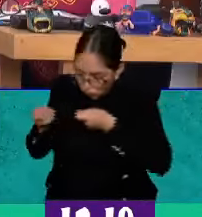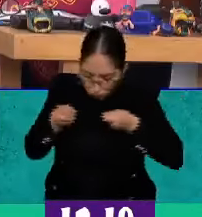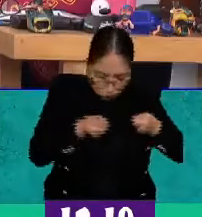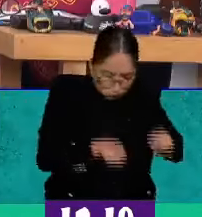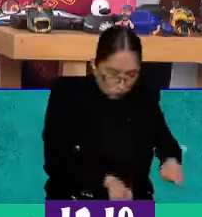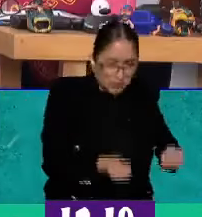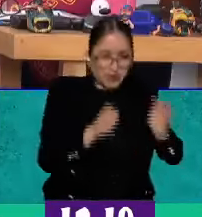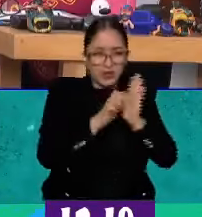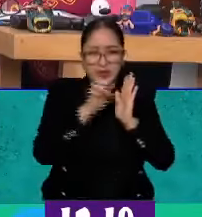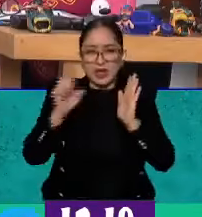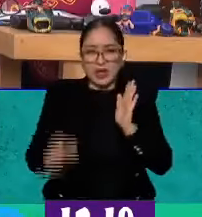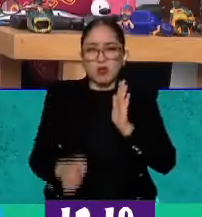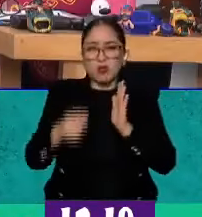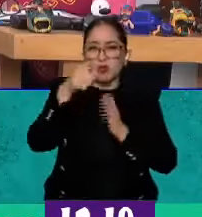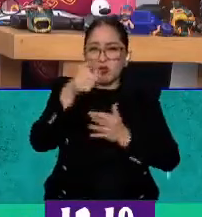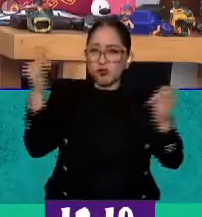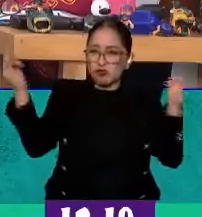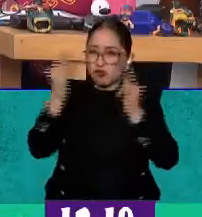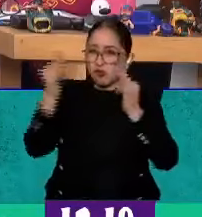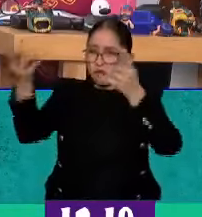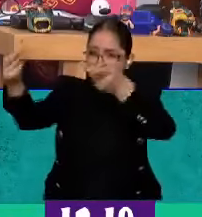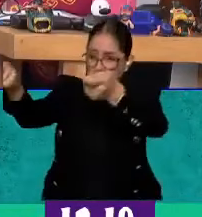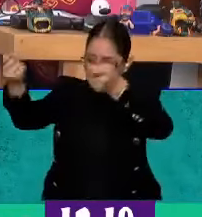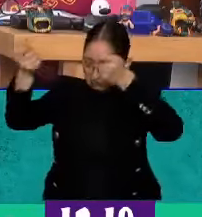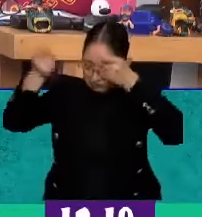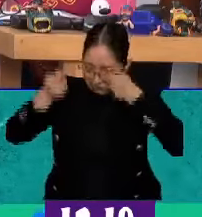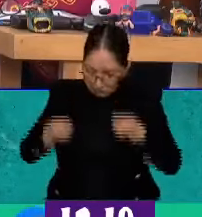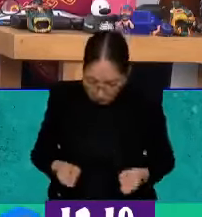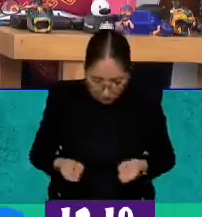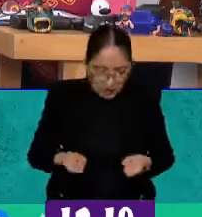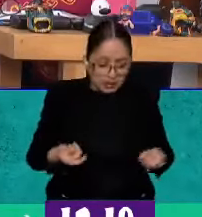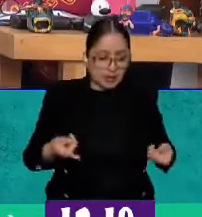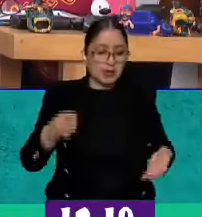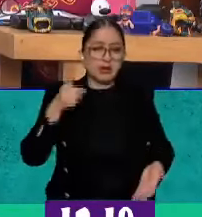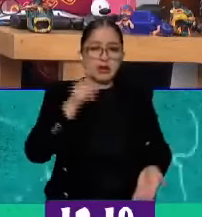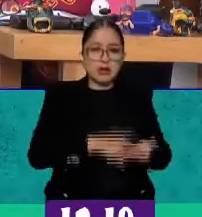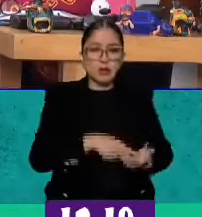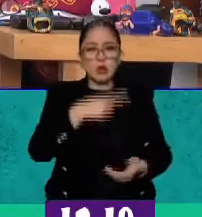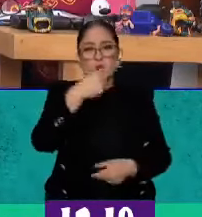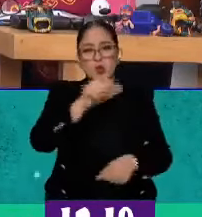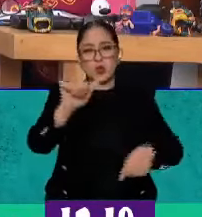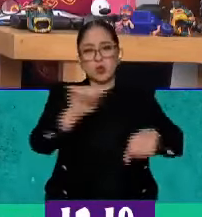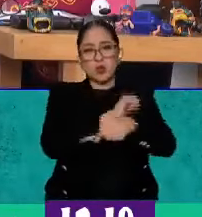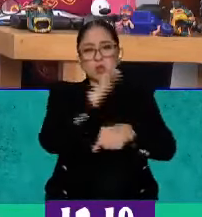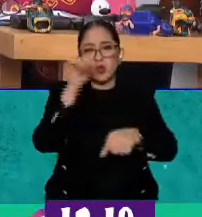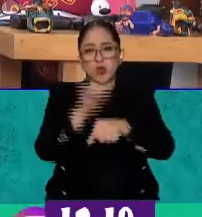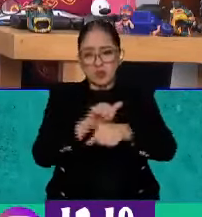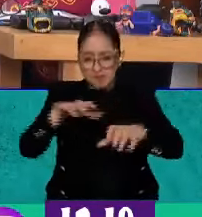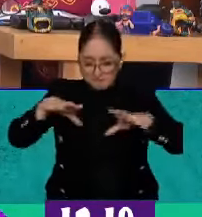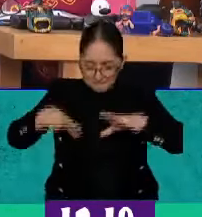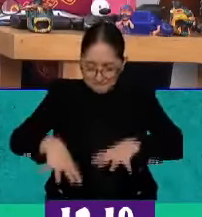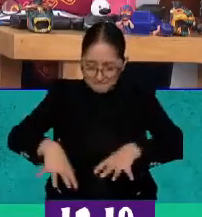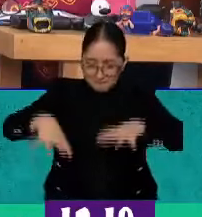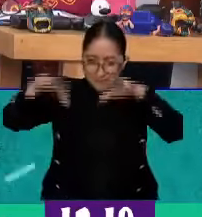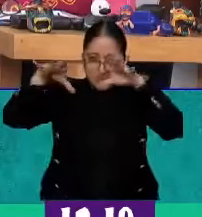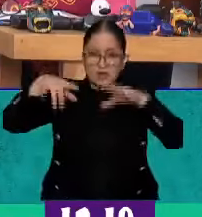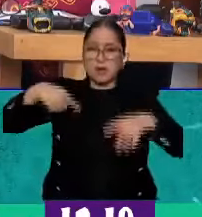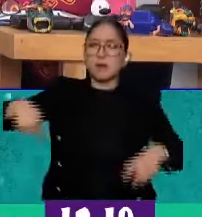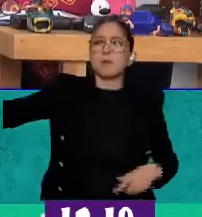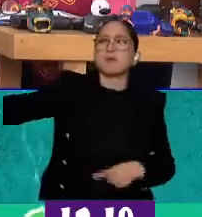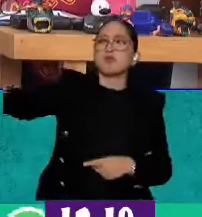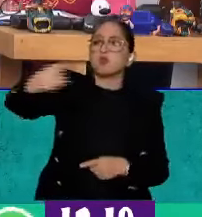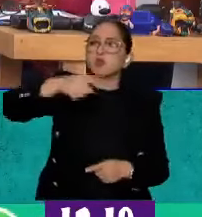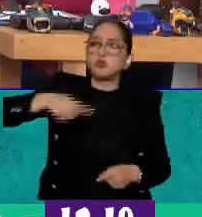lo compró, lo sacó del refrigerador, lo descongeló, lo traía en la cajuela con el resto del mandado, dio 40 vueltas